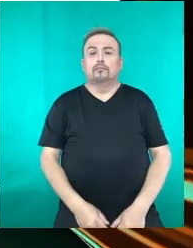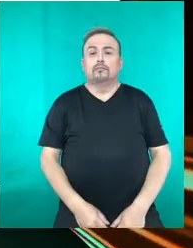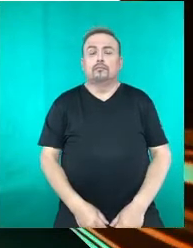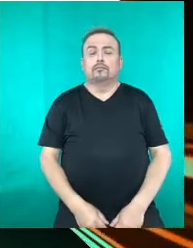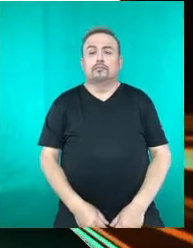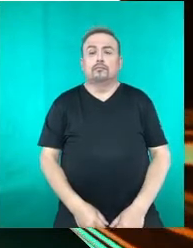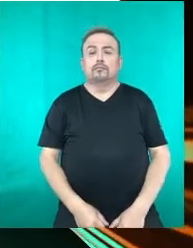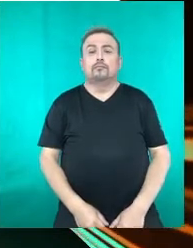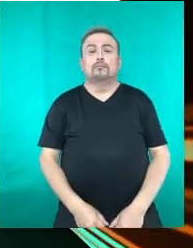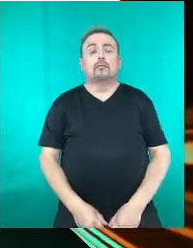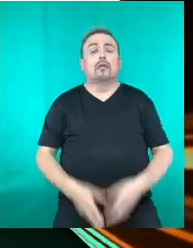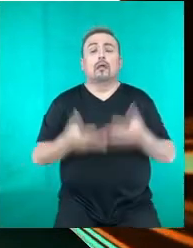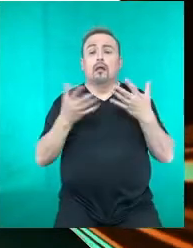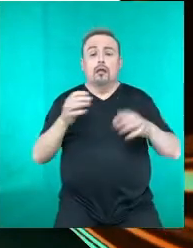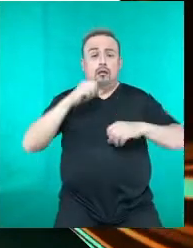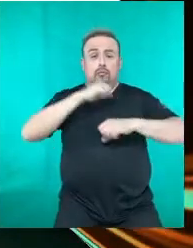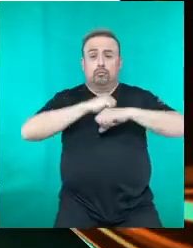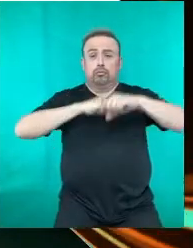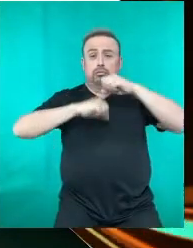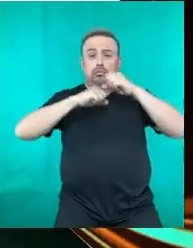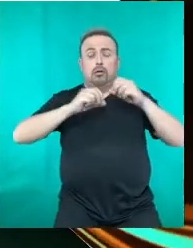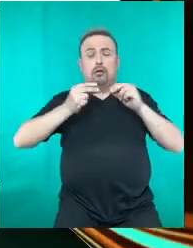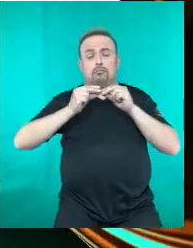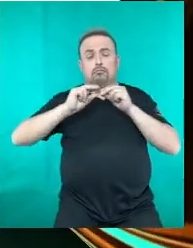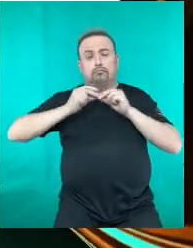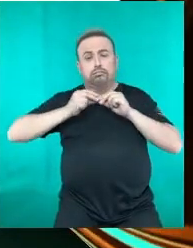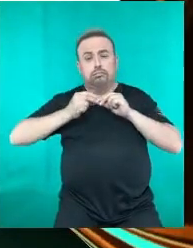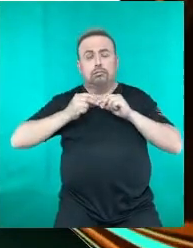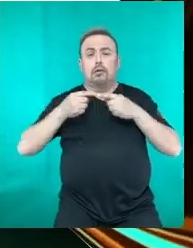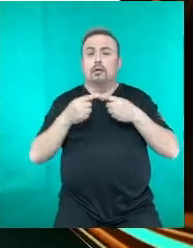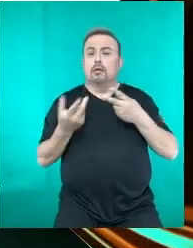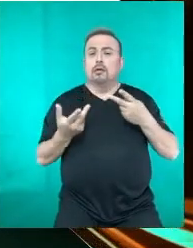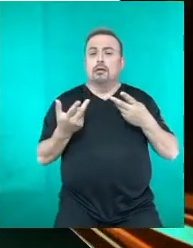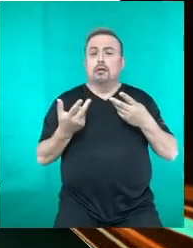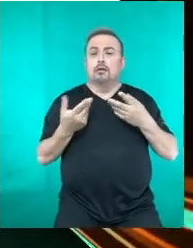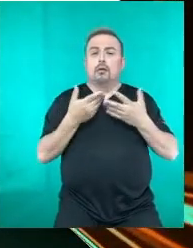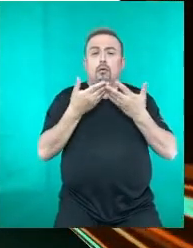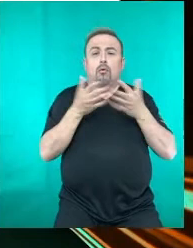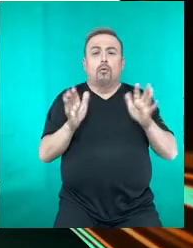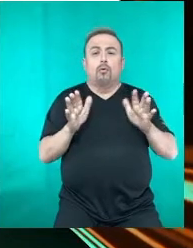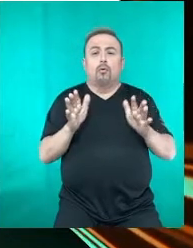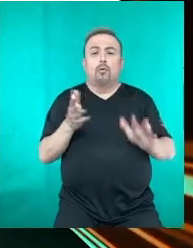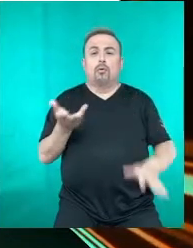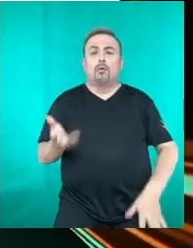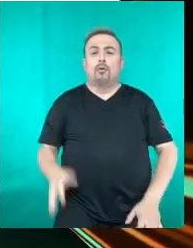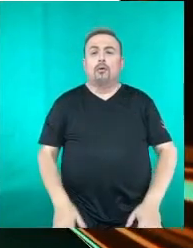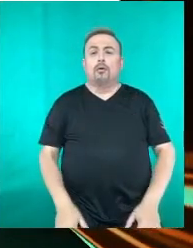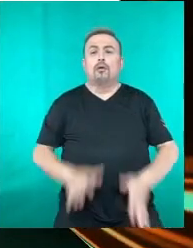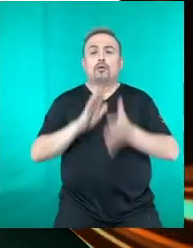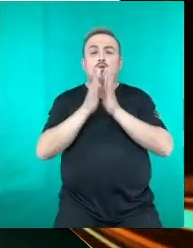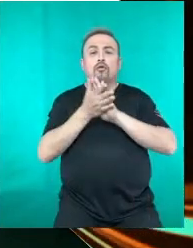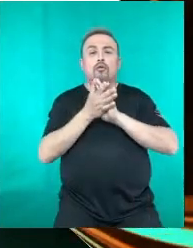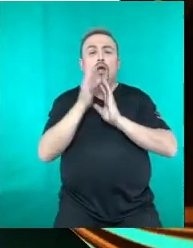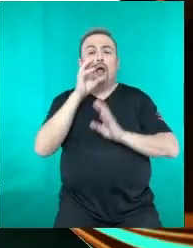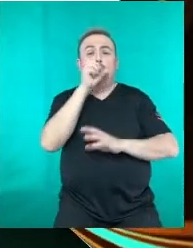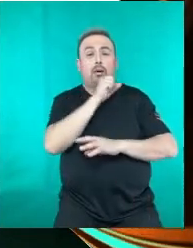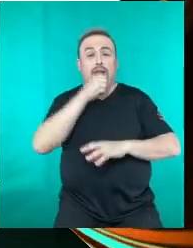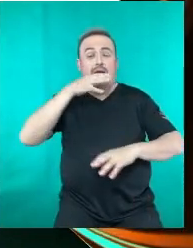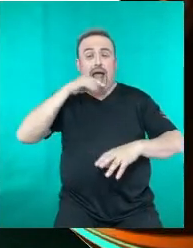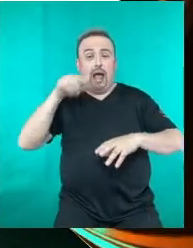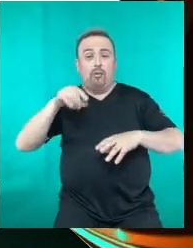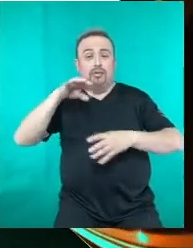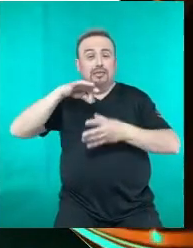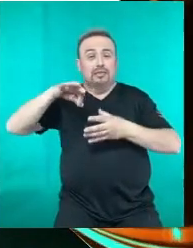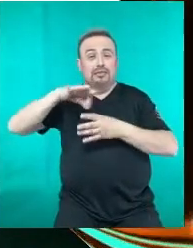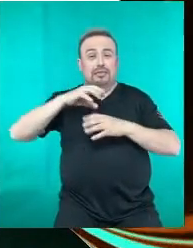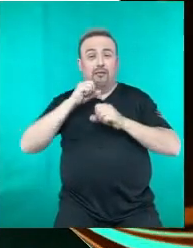Y en general, estructura, pernería, todo aquello que pueda resistir el ambiente